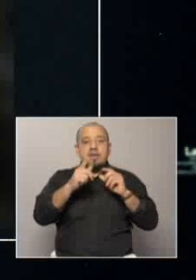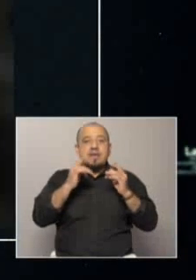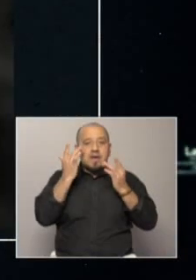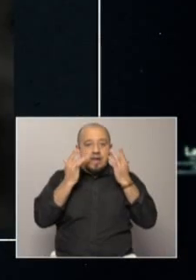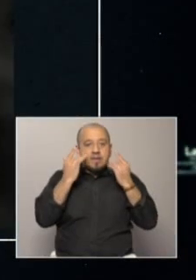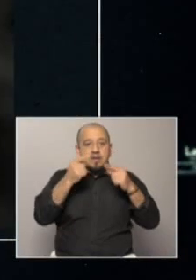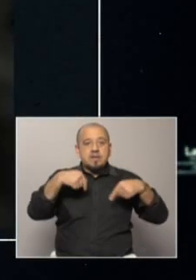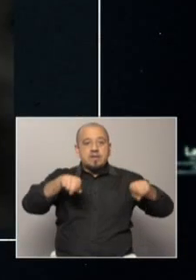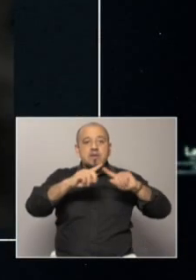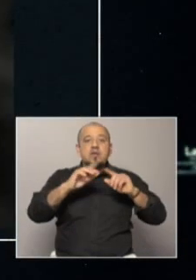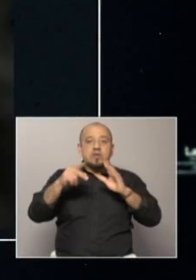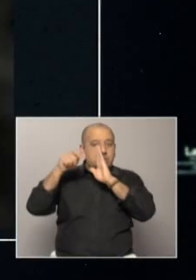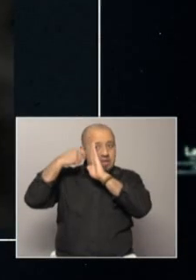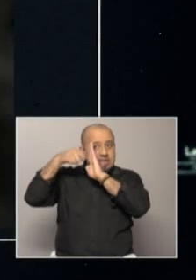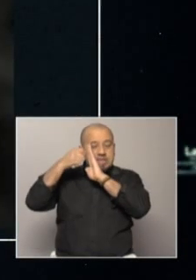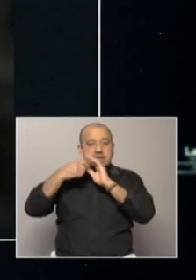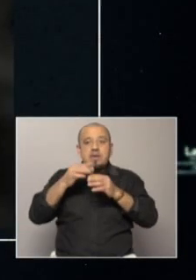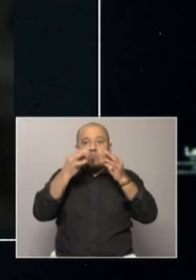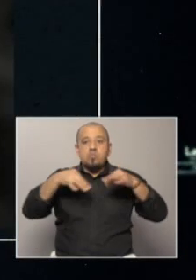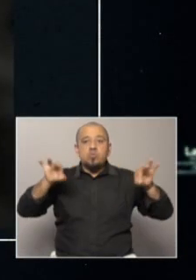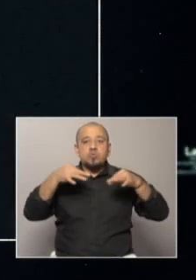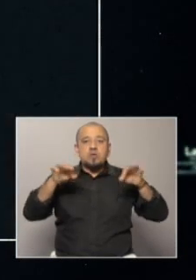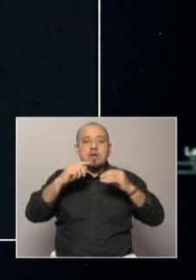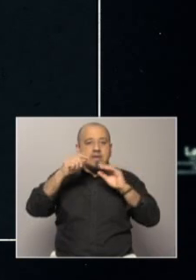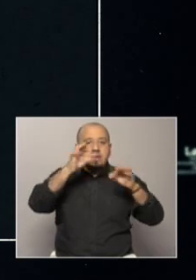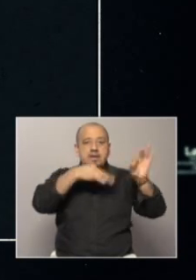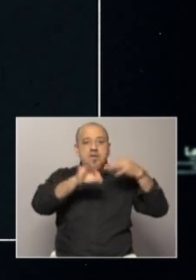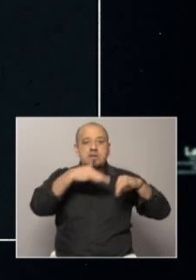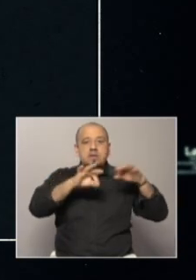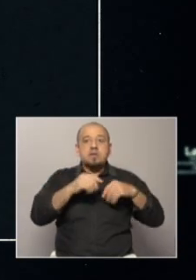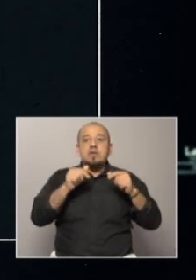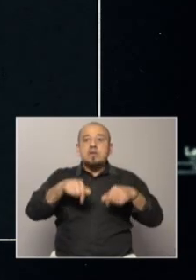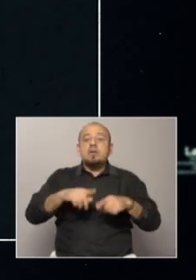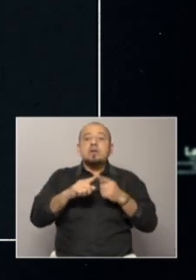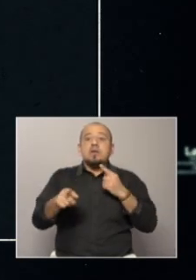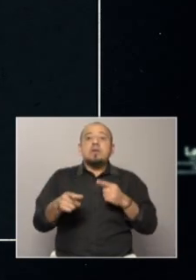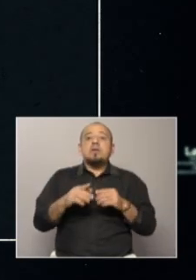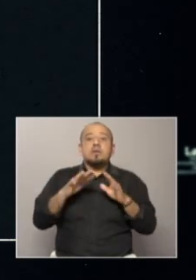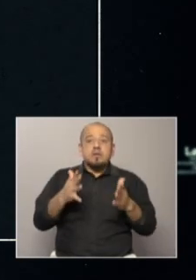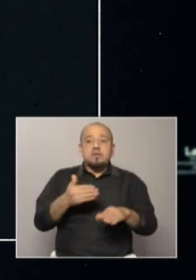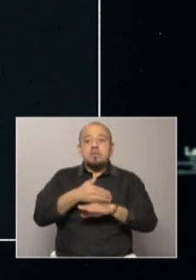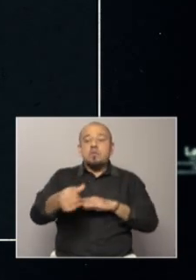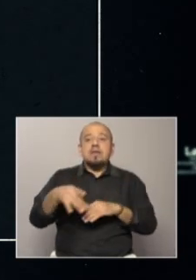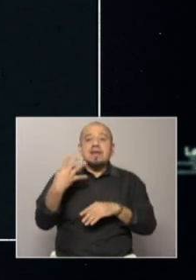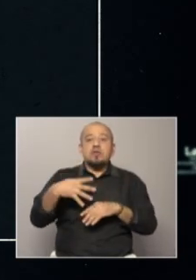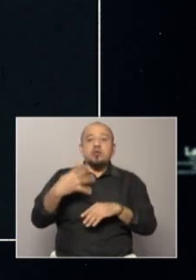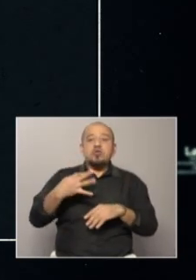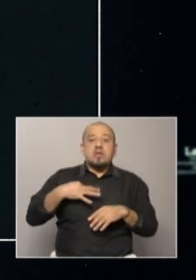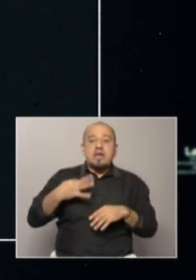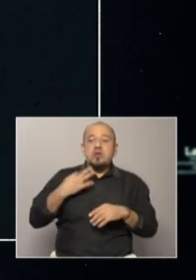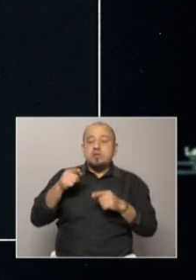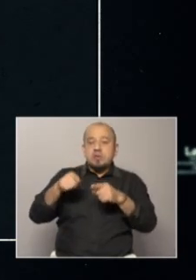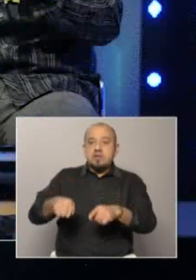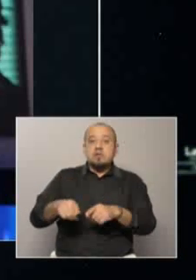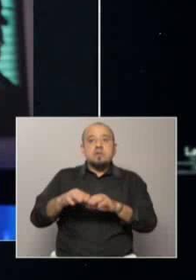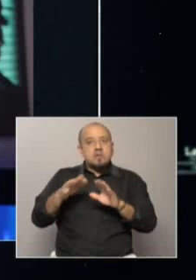con recomendaciones cinematográficas, musicales y teatrales. Se quedó sin cumpleaños de 15, ya que después de 14 años en el canal y